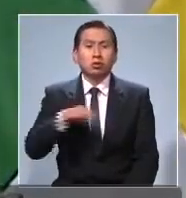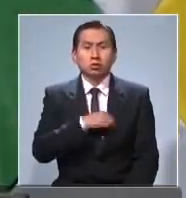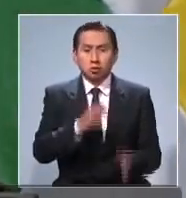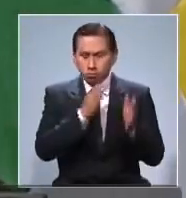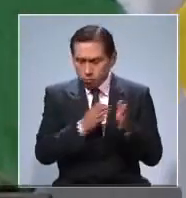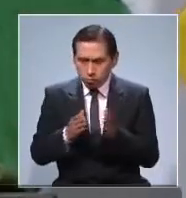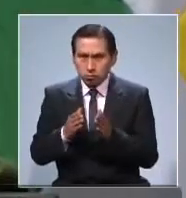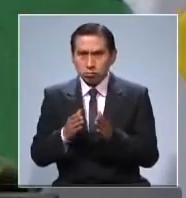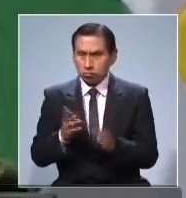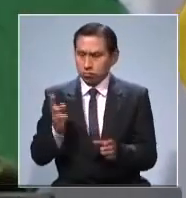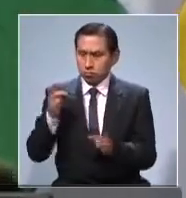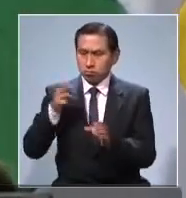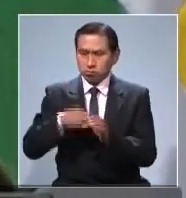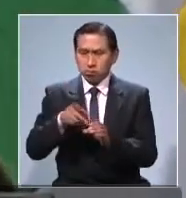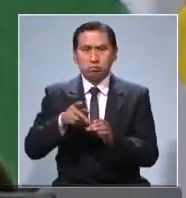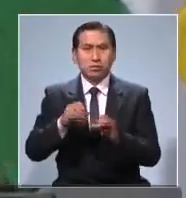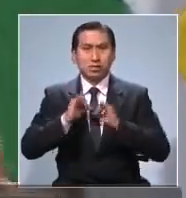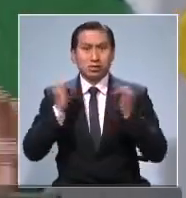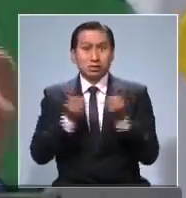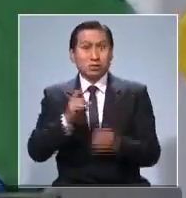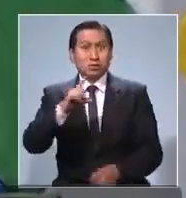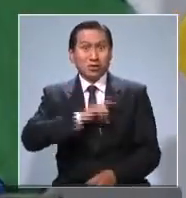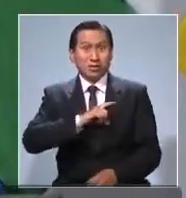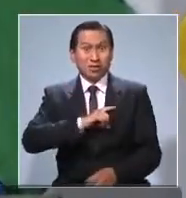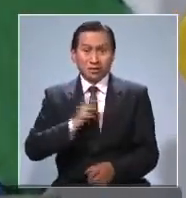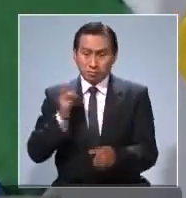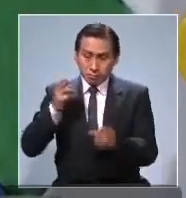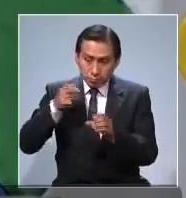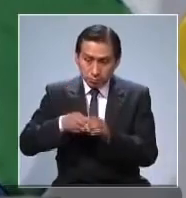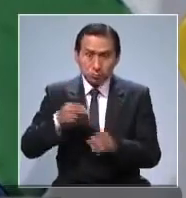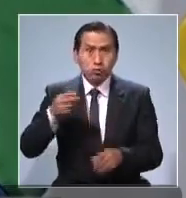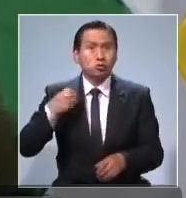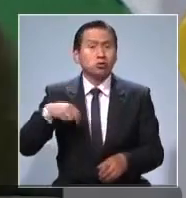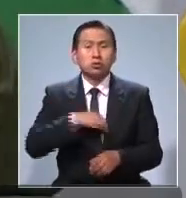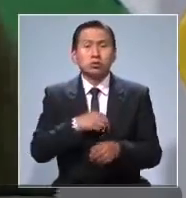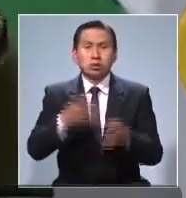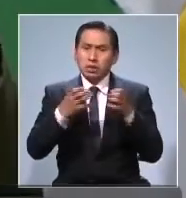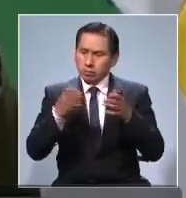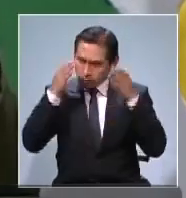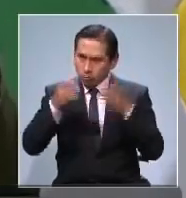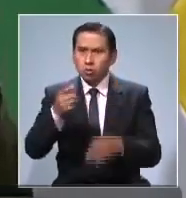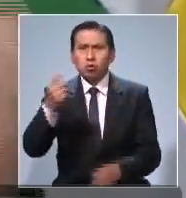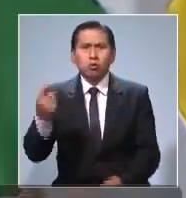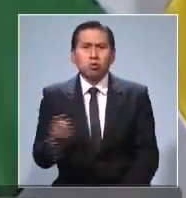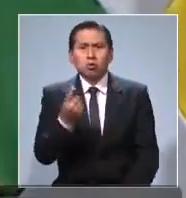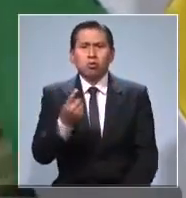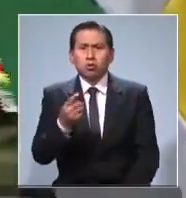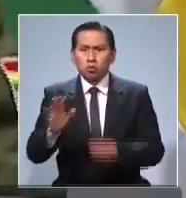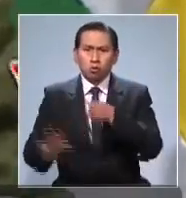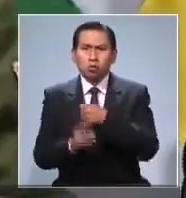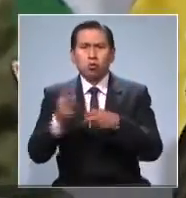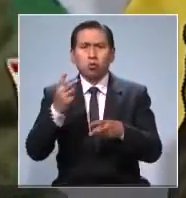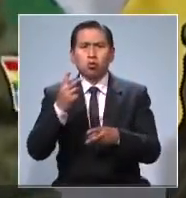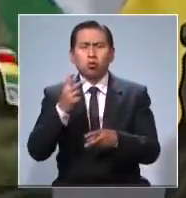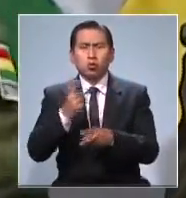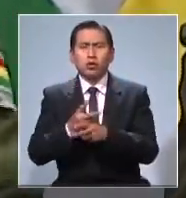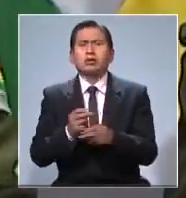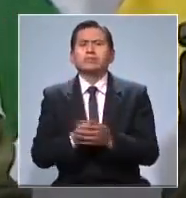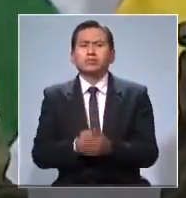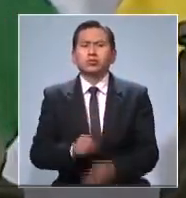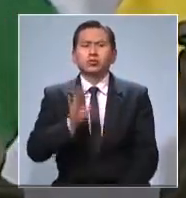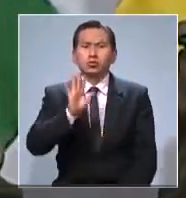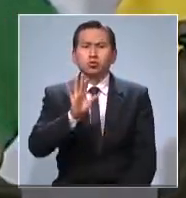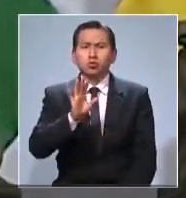desde el momento que ingresamos, precisamente con la intención, con la única finalidad de brindarle seguridad